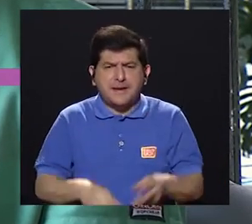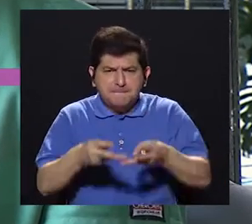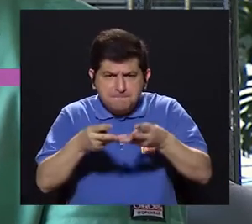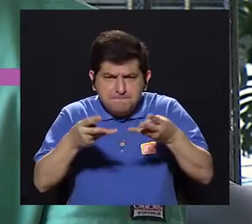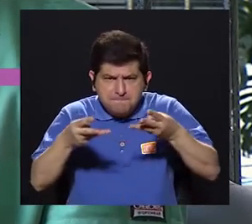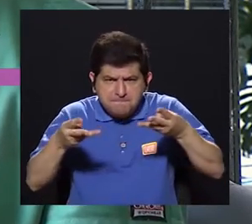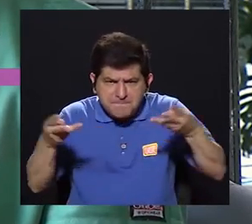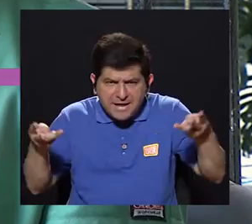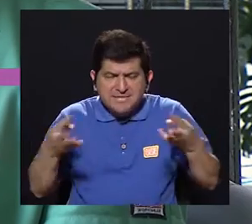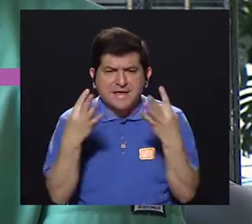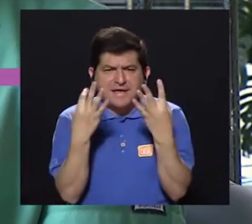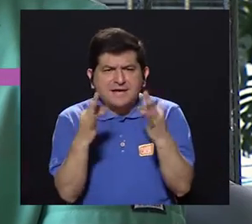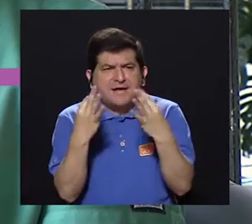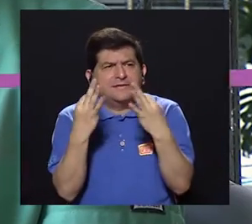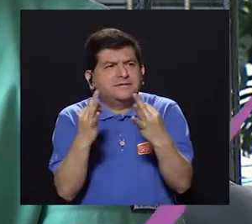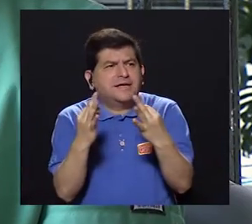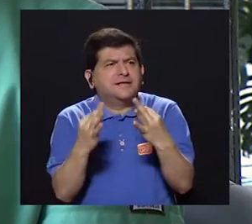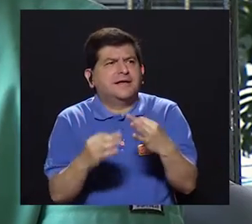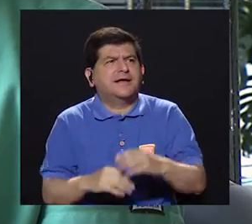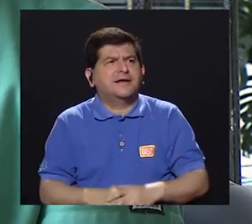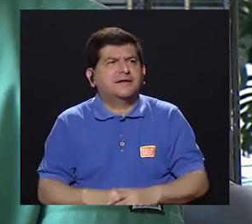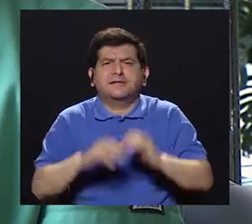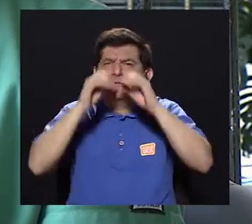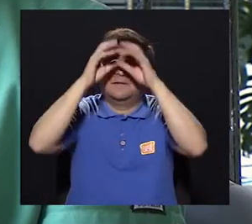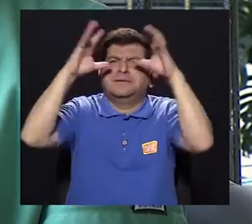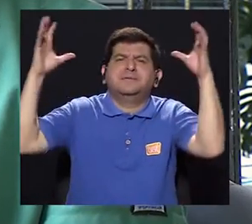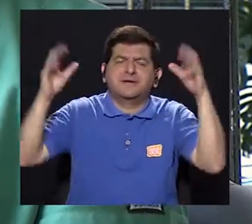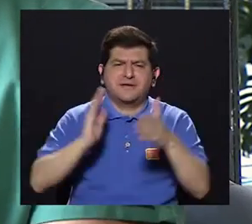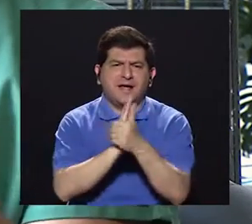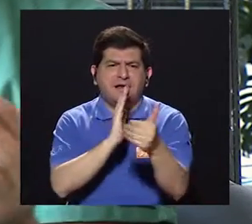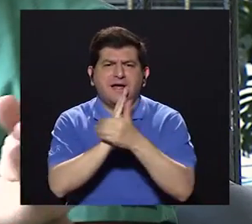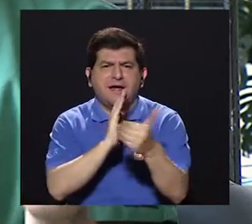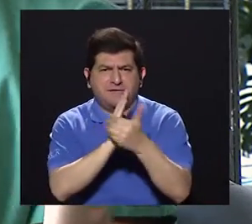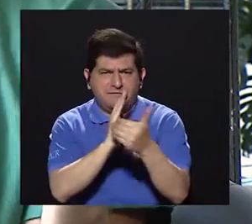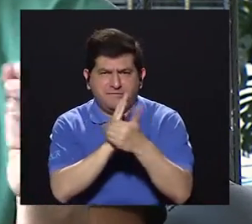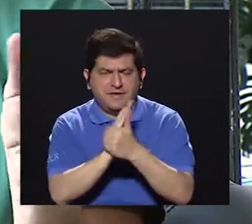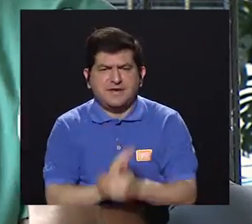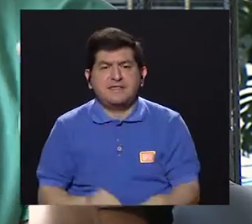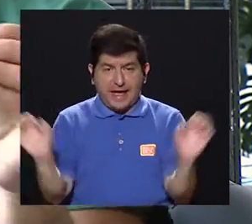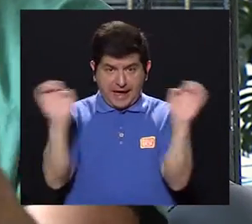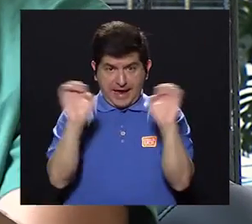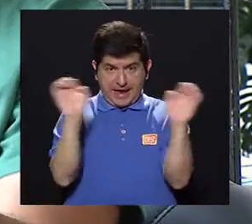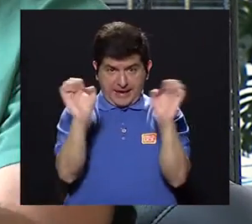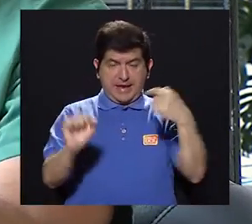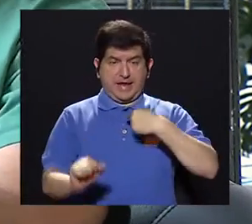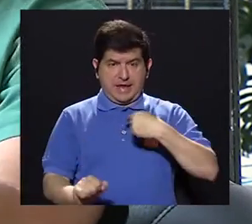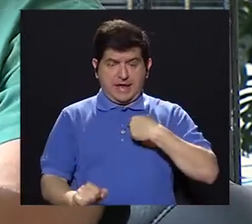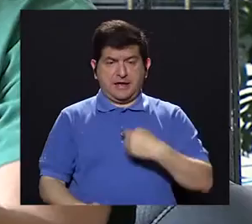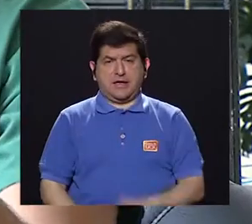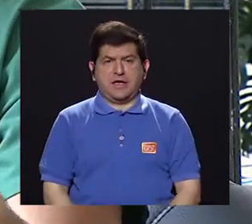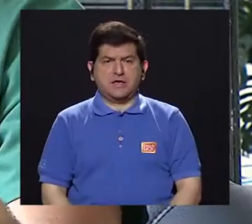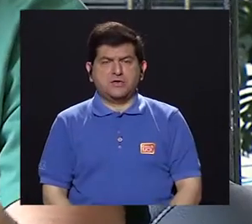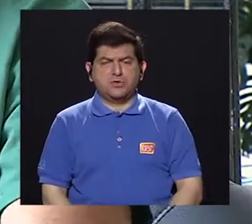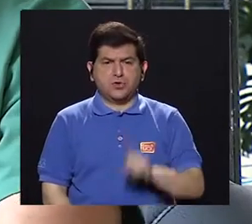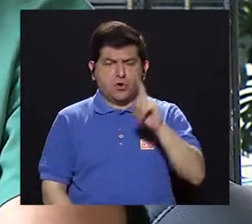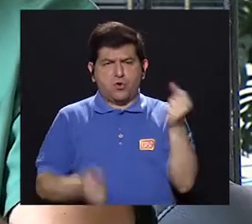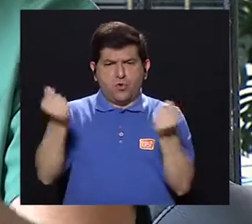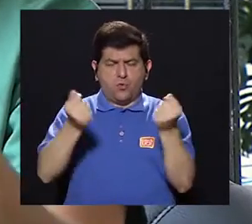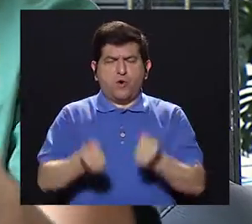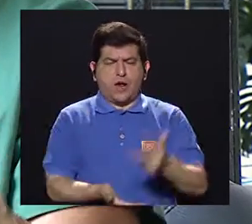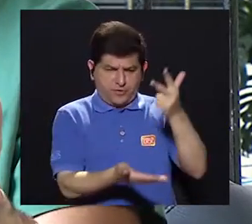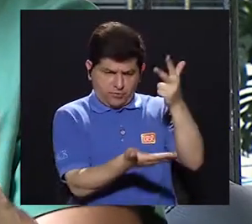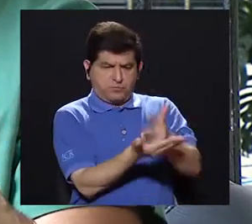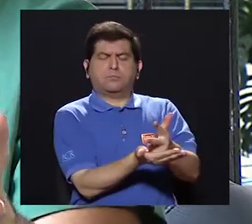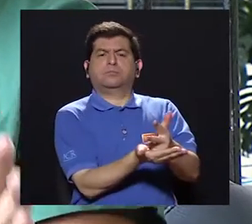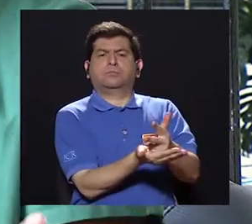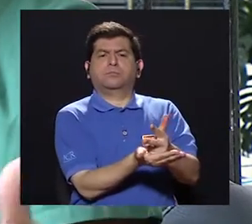O sea, es para, imagínense que es la capacidad que tiene una energía, que yo tengo un carro estacionado con